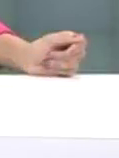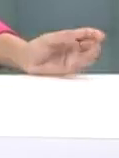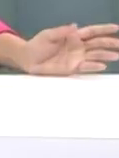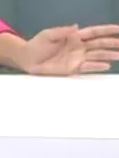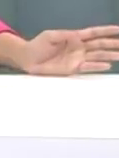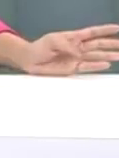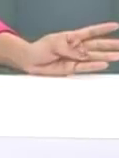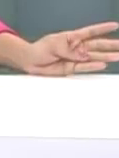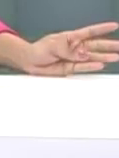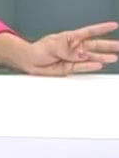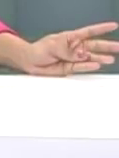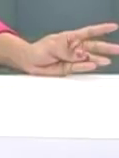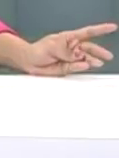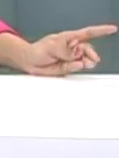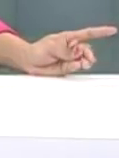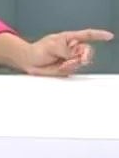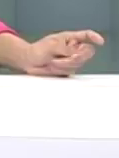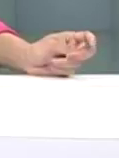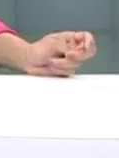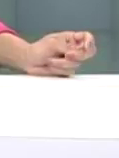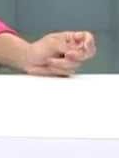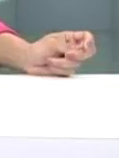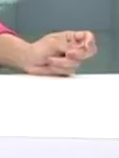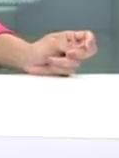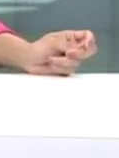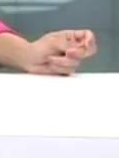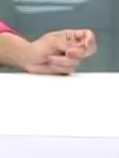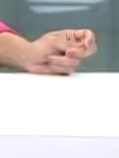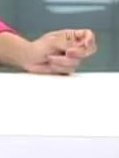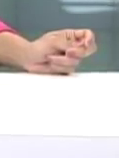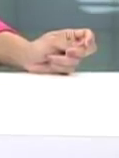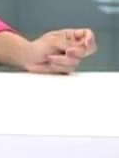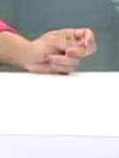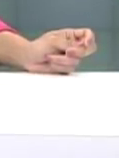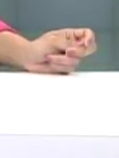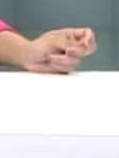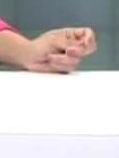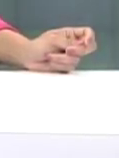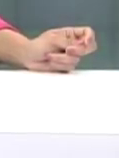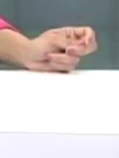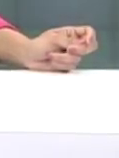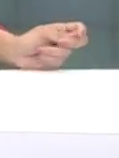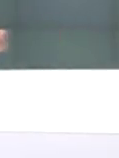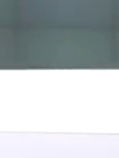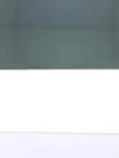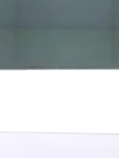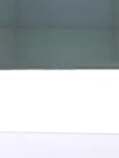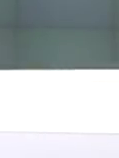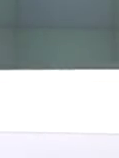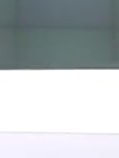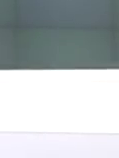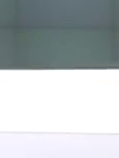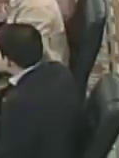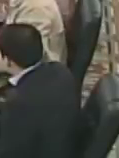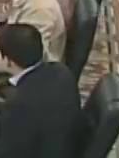bueno hasta ahora nos trasladamos al palacio de miraflores allí continúa la reunión del gabinete económico adelante